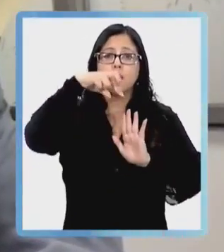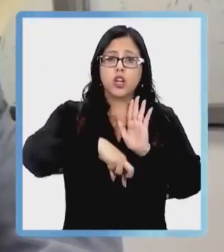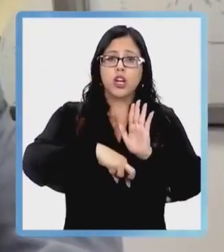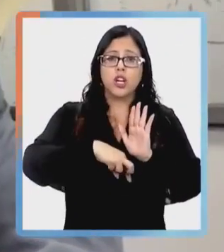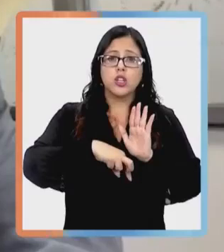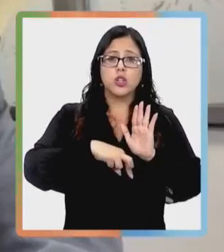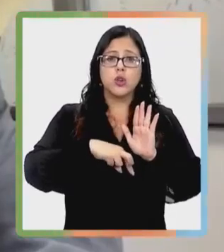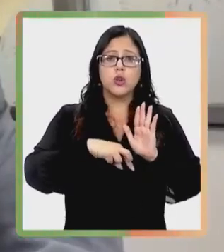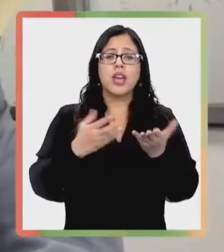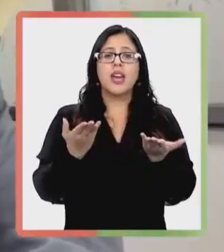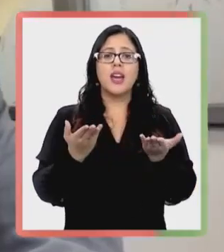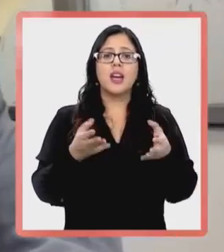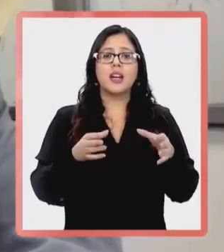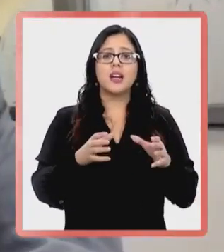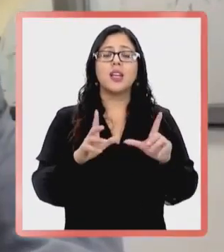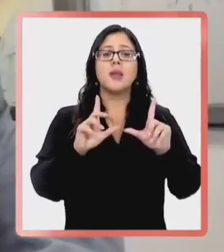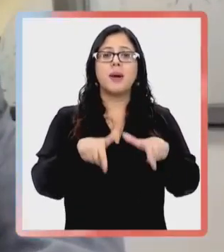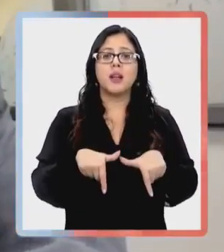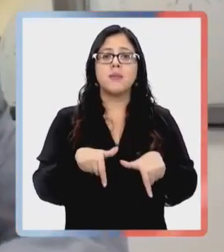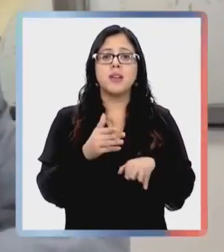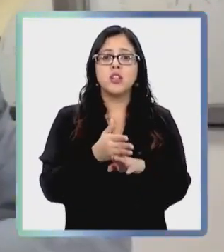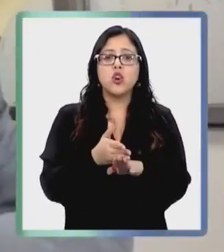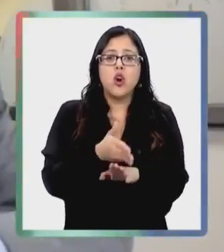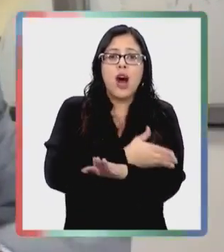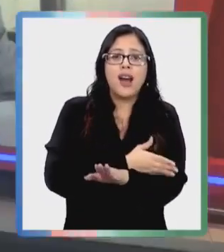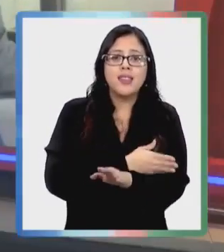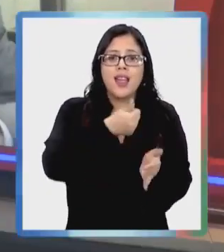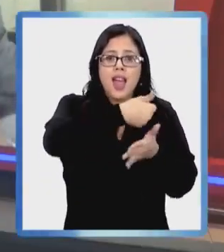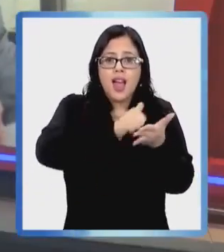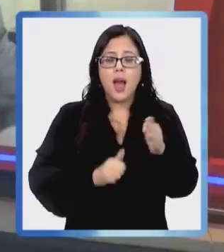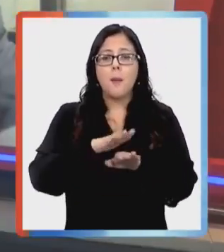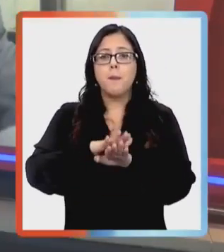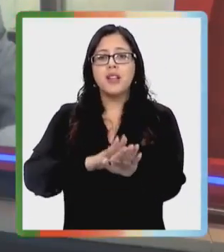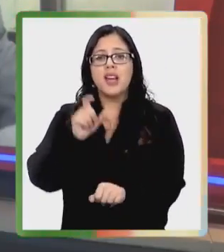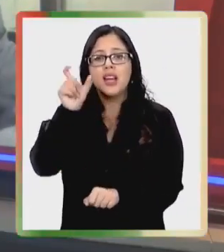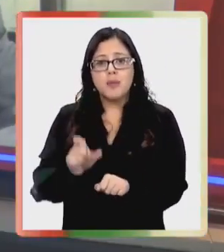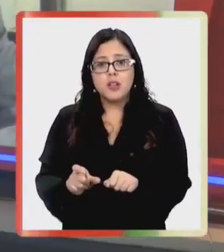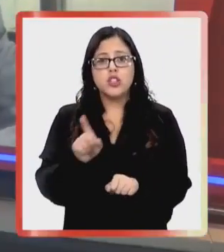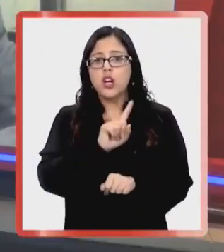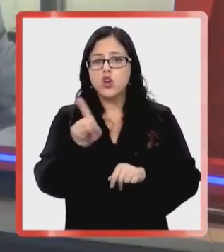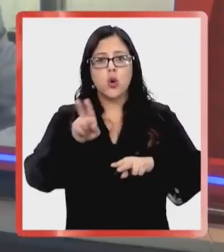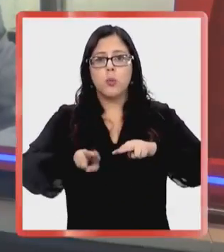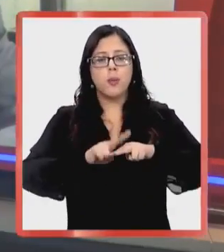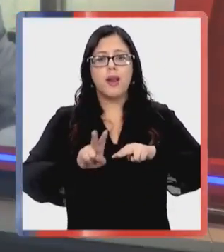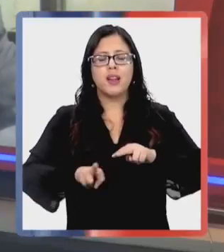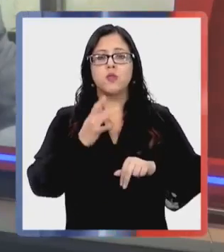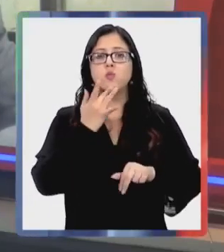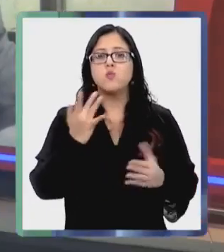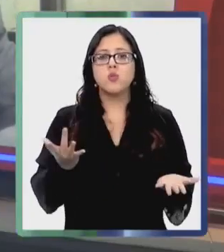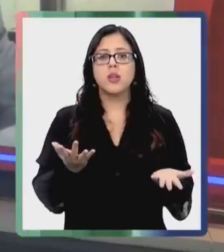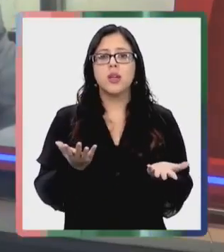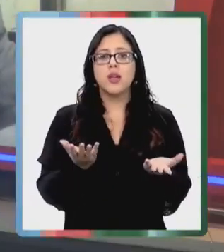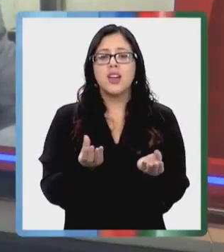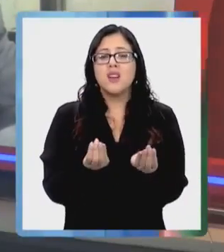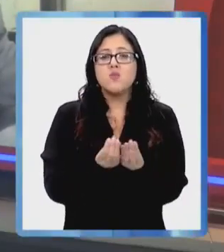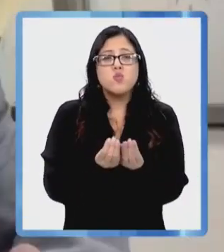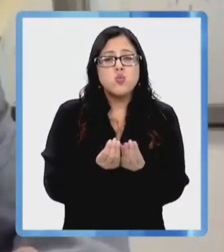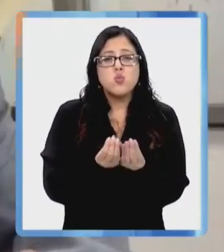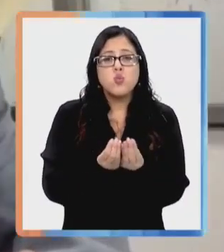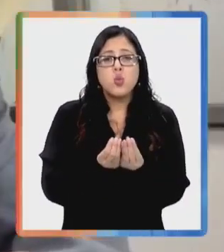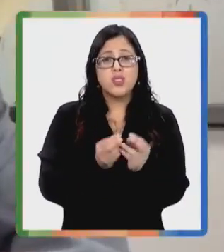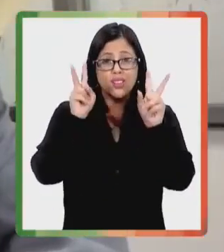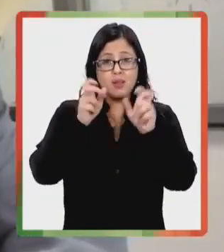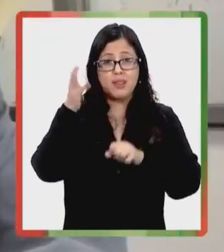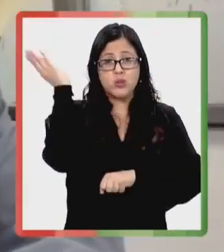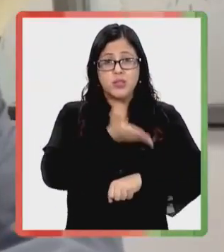que se llama Unidad Prequirúrgica para evitar que el paciente no llegue preparado, porque muchas de las